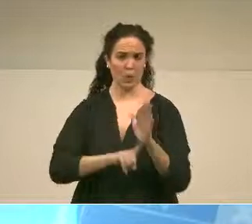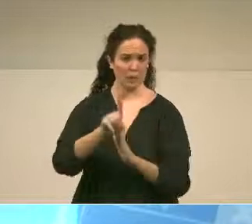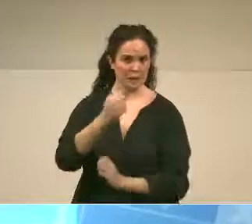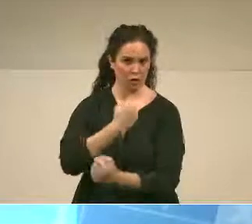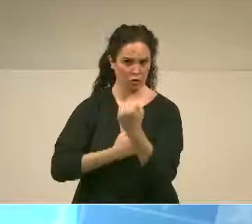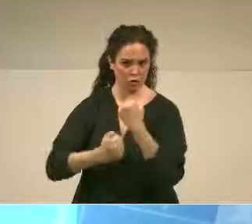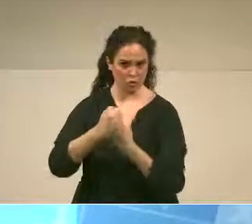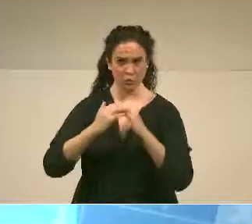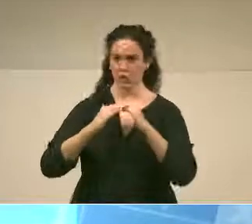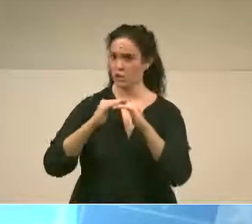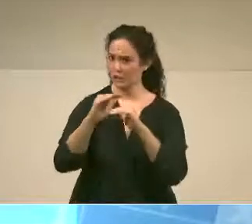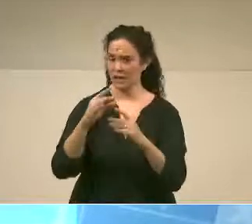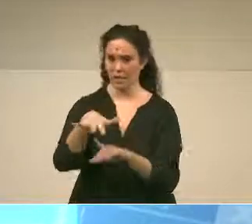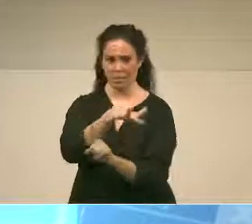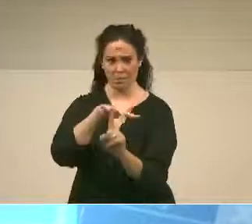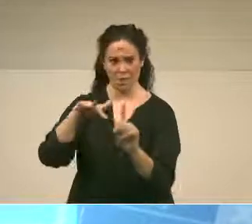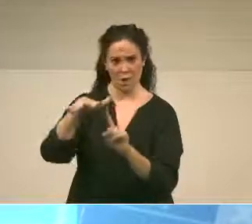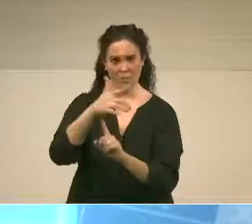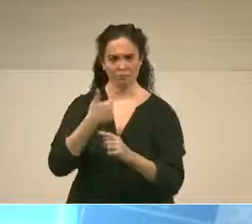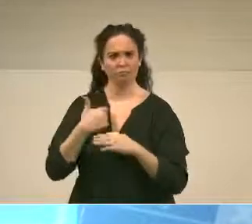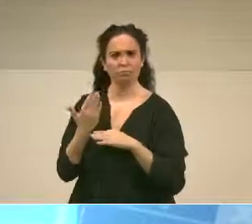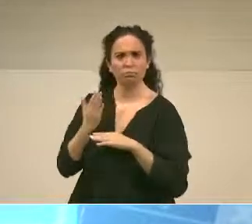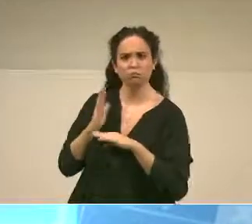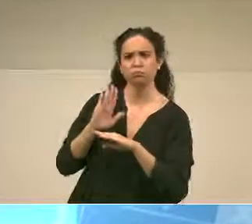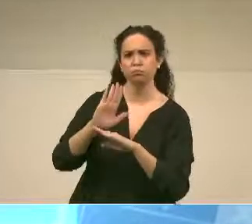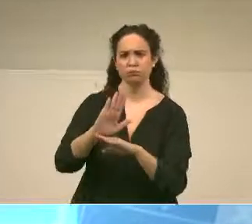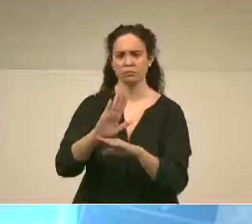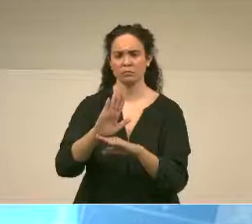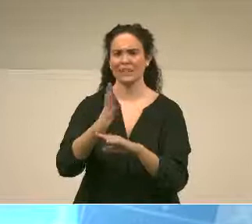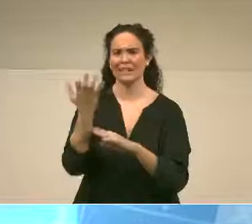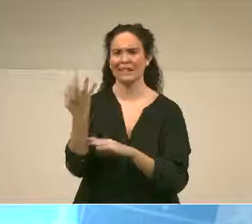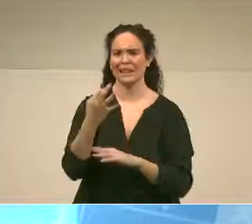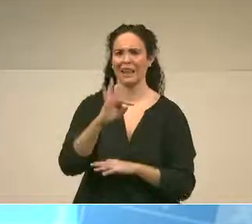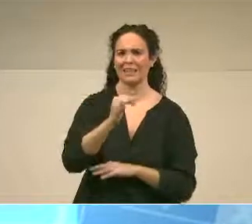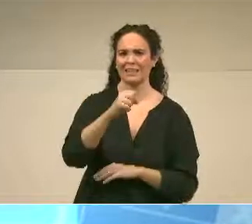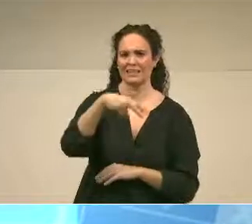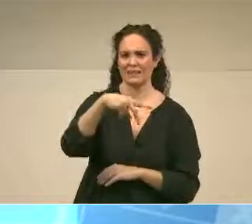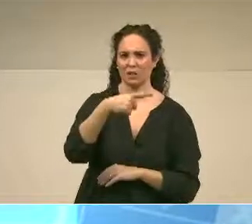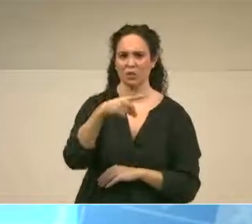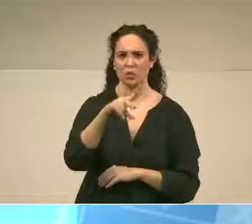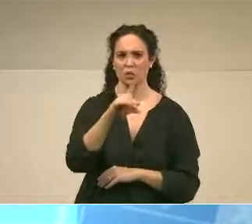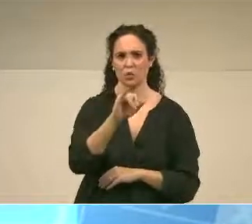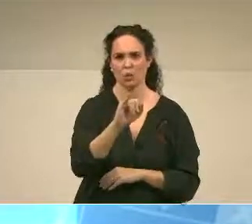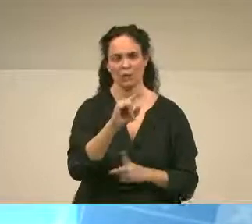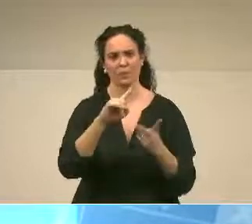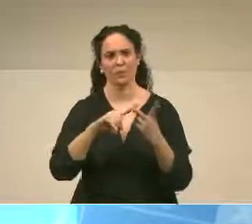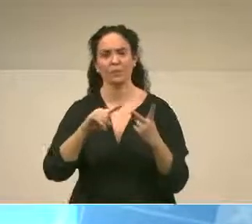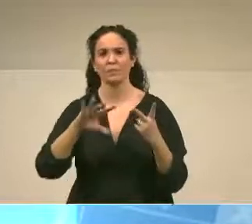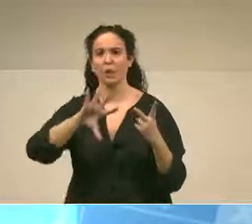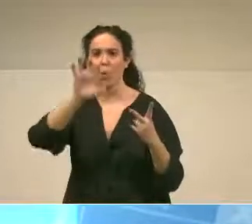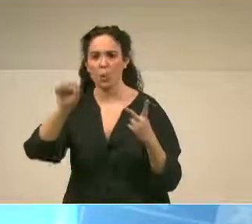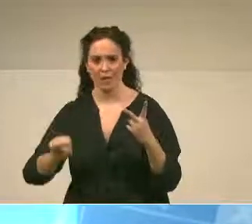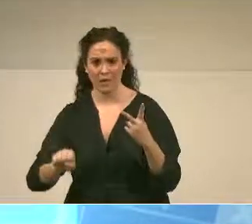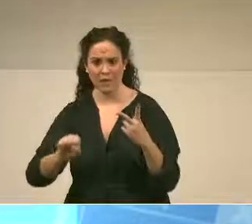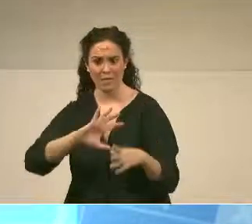Económico, Sostenibilidad y Medio Ambiente, que los humedales de Txingudi y de Urdaibai sean parte de los proyectos Next